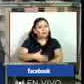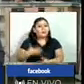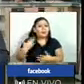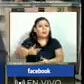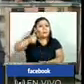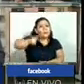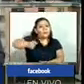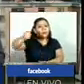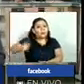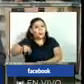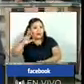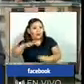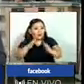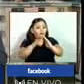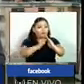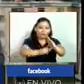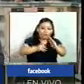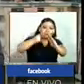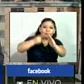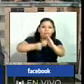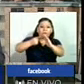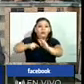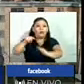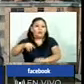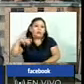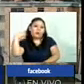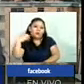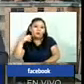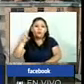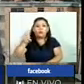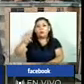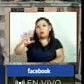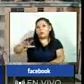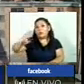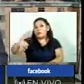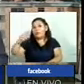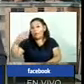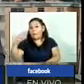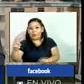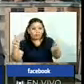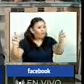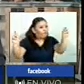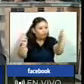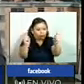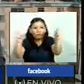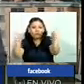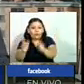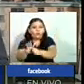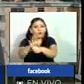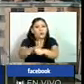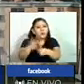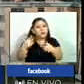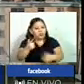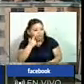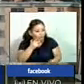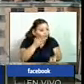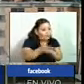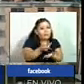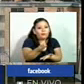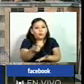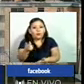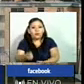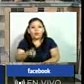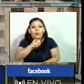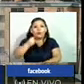tres meses de confinamiento obligatorio en Colombia alrededor de 15 mil fiestas clandestinas o coronaparis han sido intervenidas por las autoridades